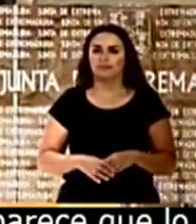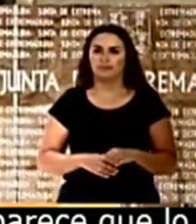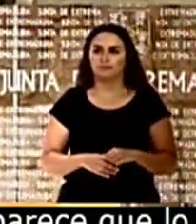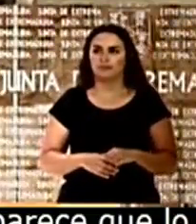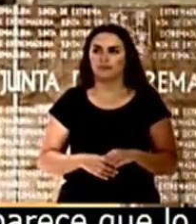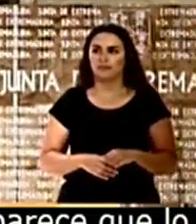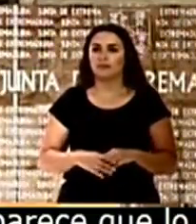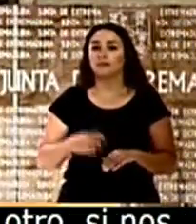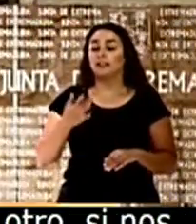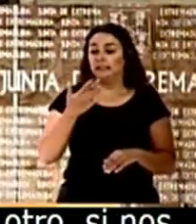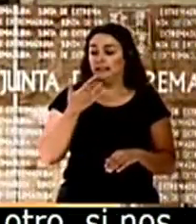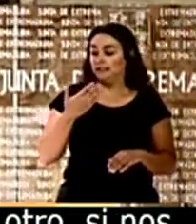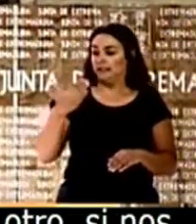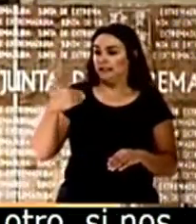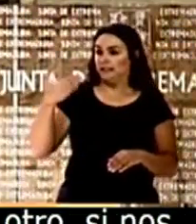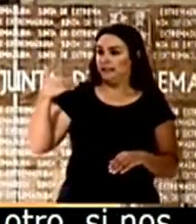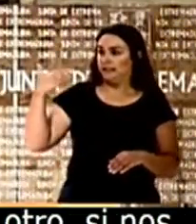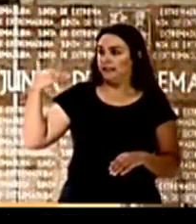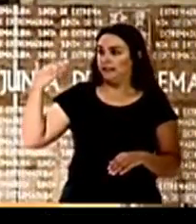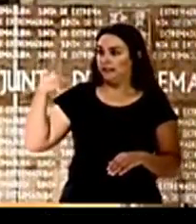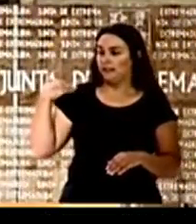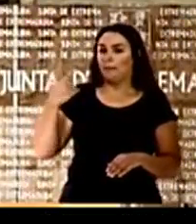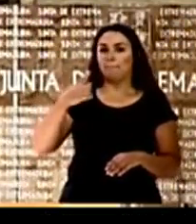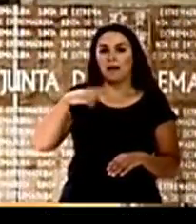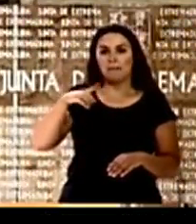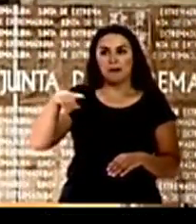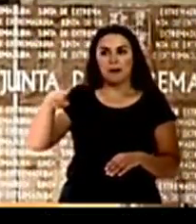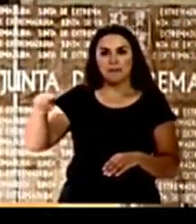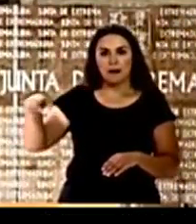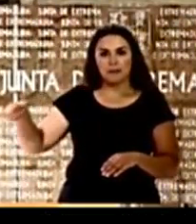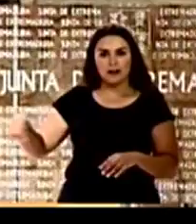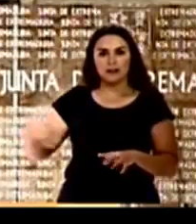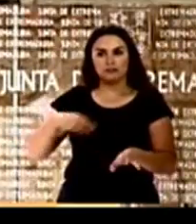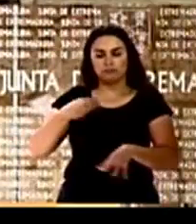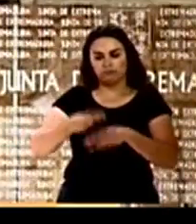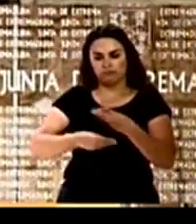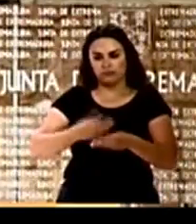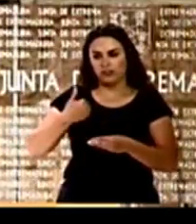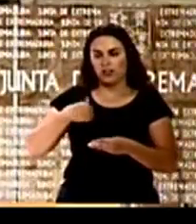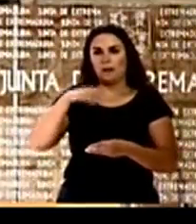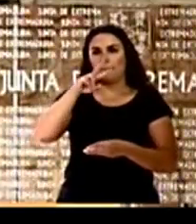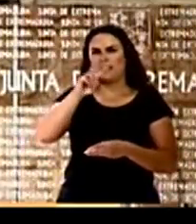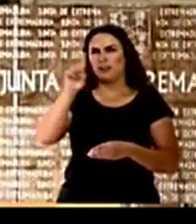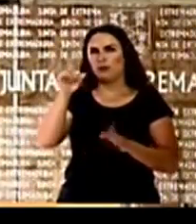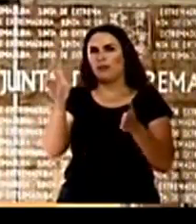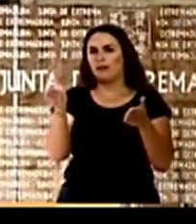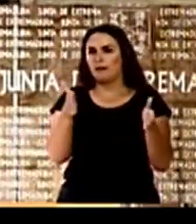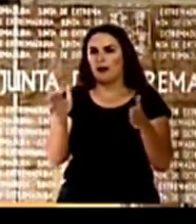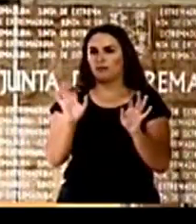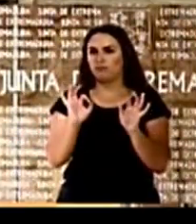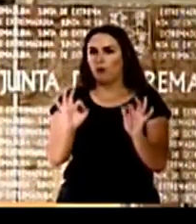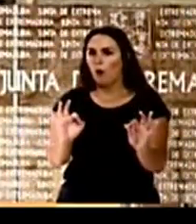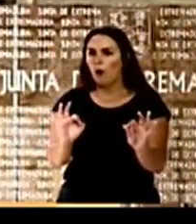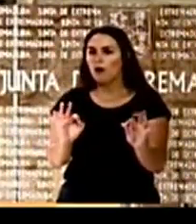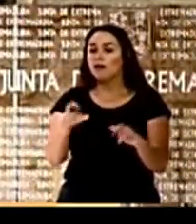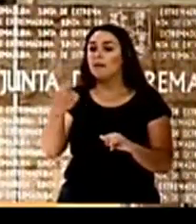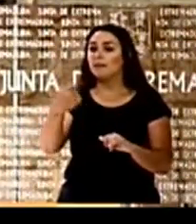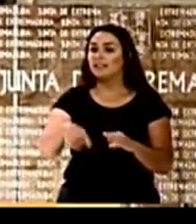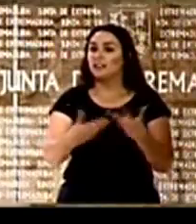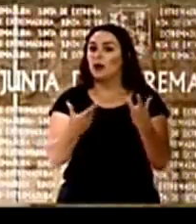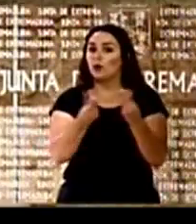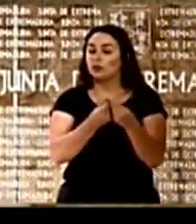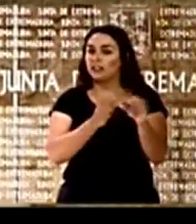Cuando hace unos meses ya, el 21 de marzo, concretamente, el presidente de la